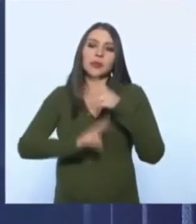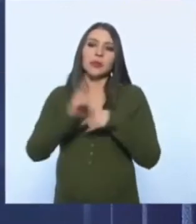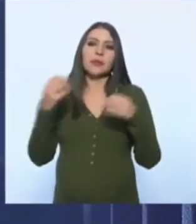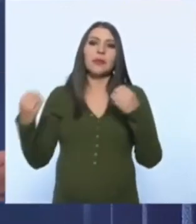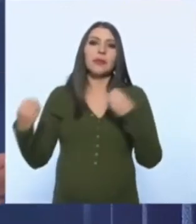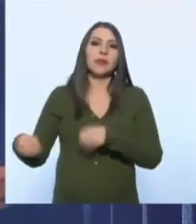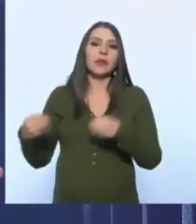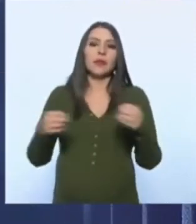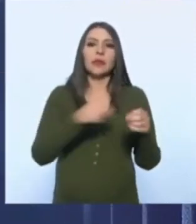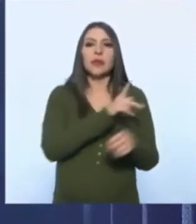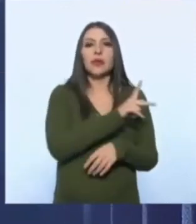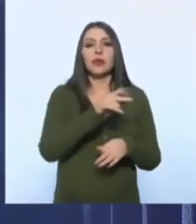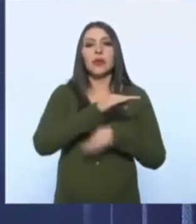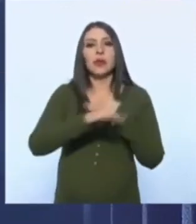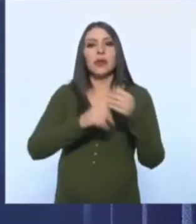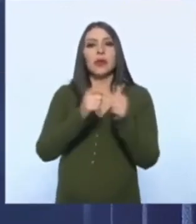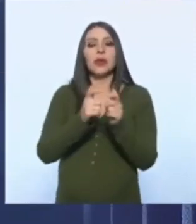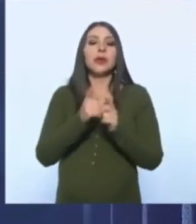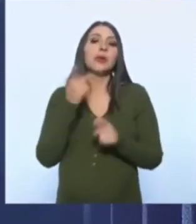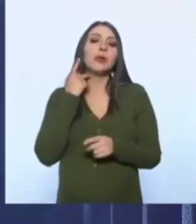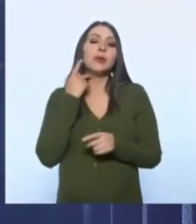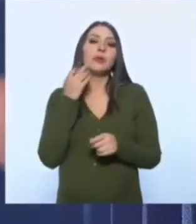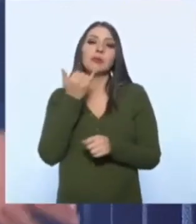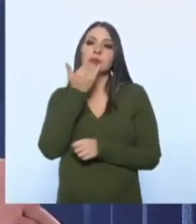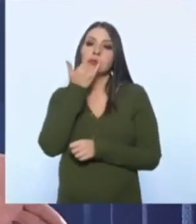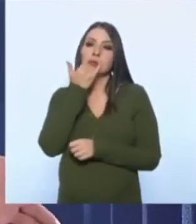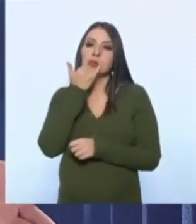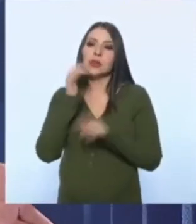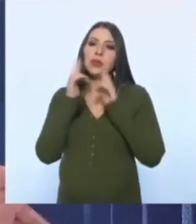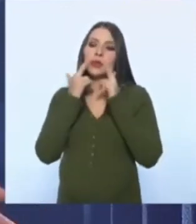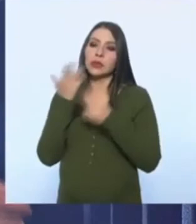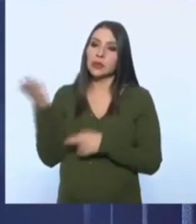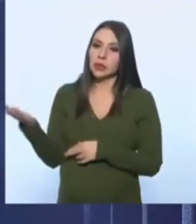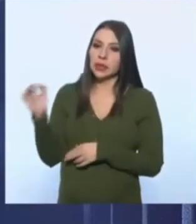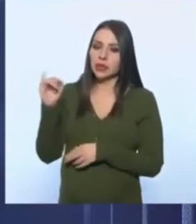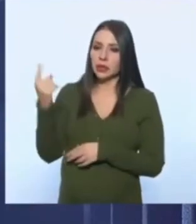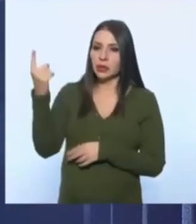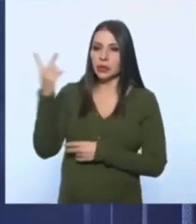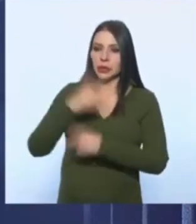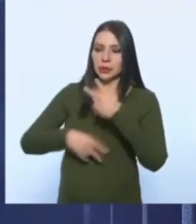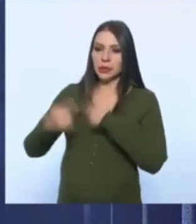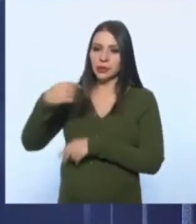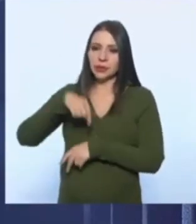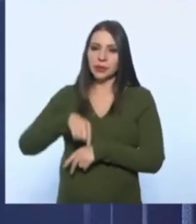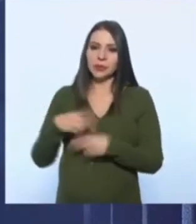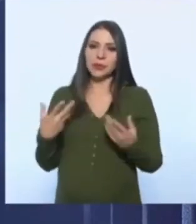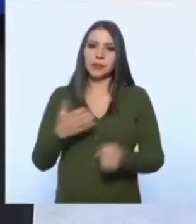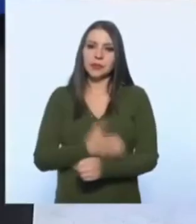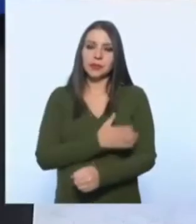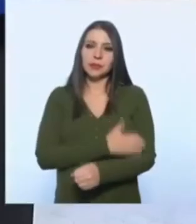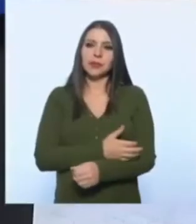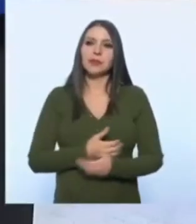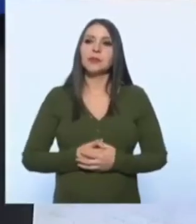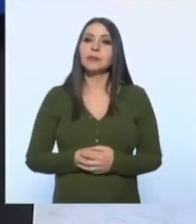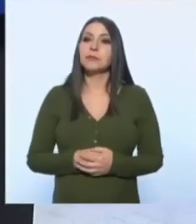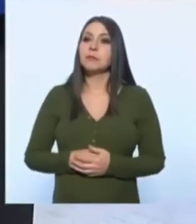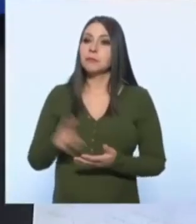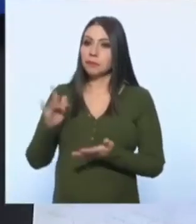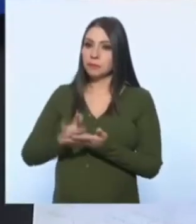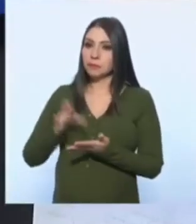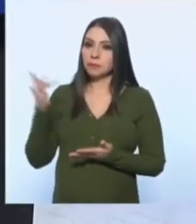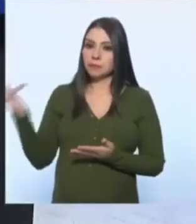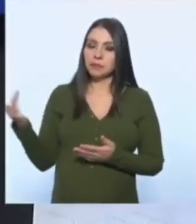dijeron todos los partidos políticos que estaban en sesión. Por fortuna sí contamos con tu valiosa presencia. Gracias. ¿No? Muchas gracias